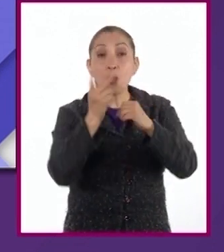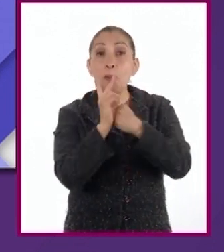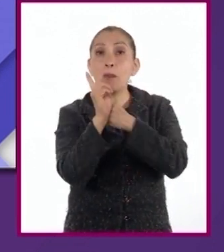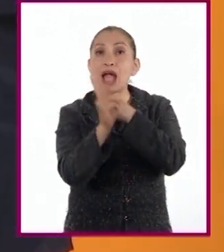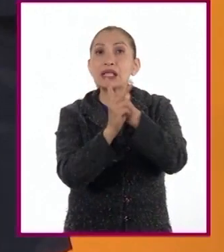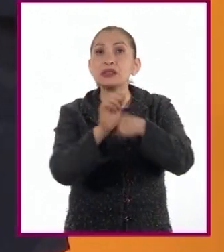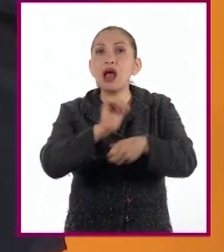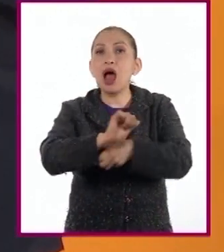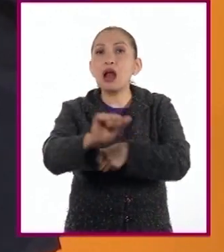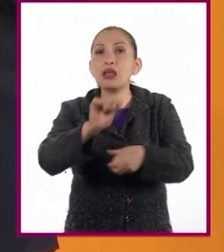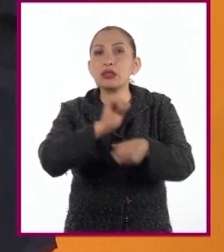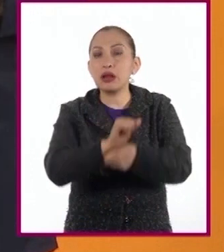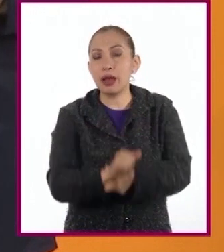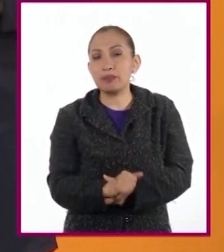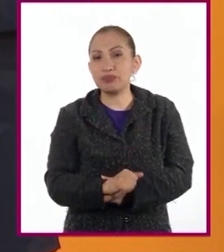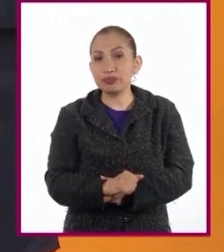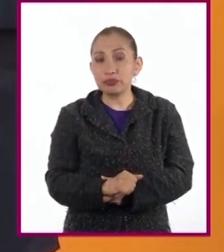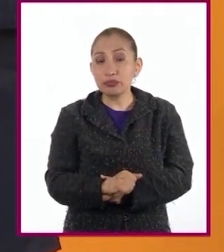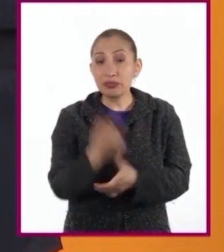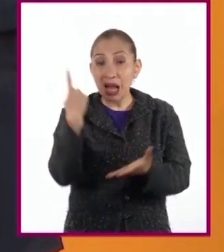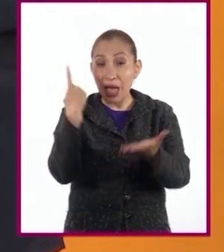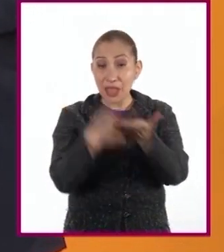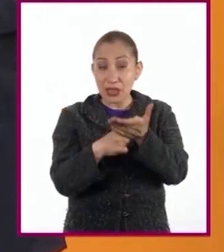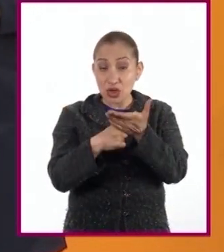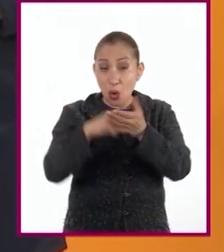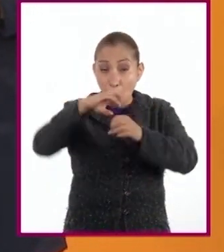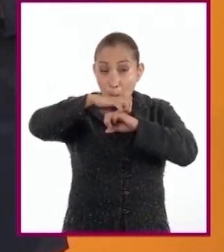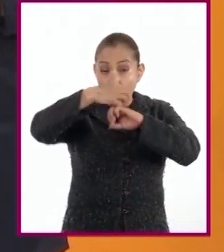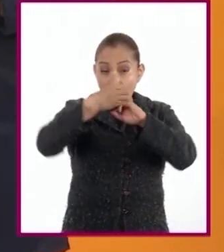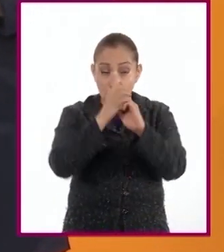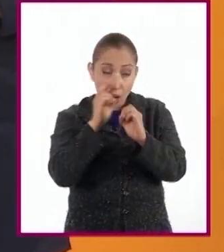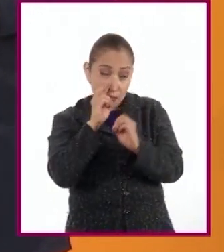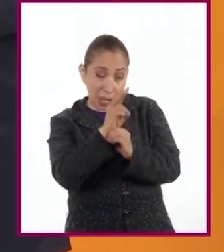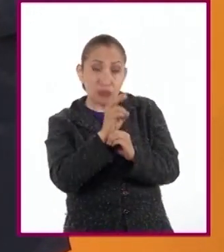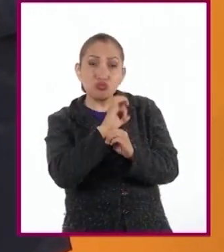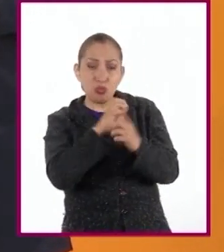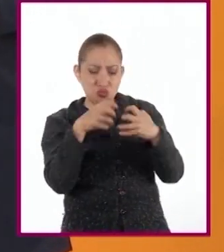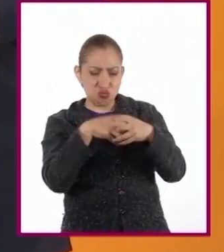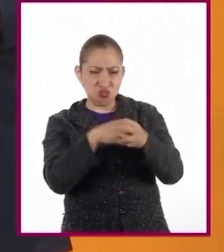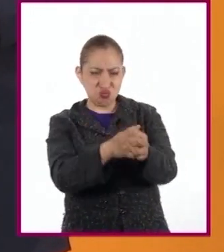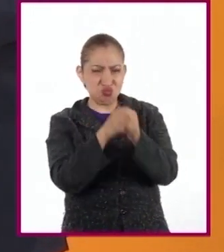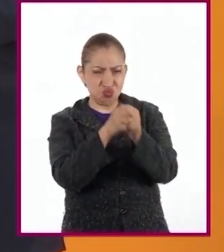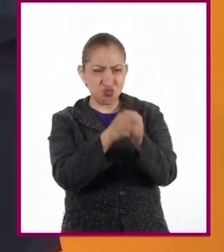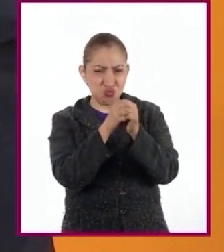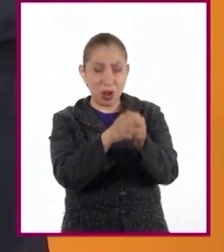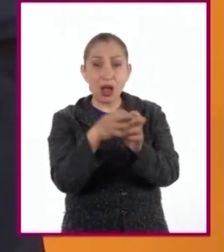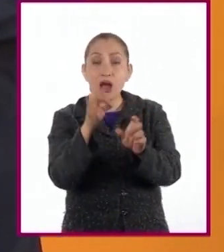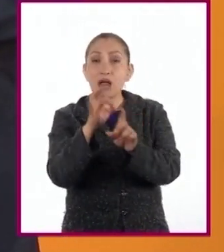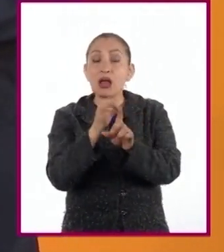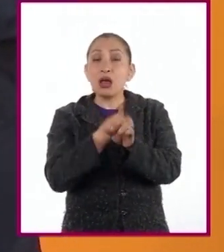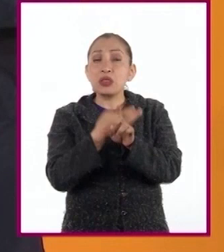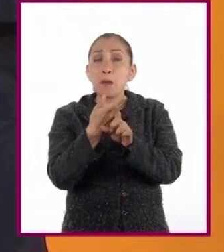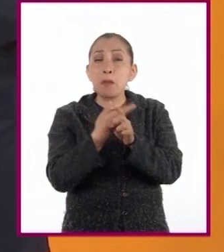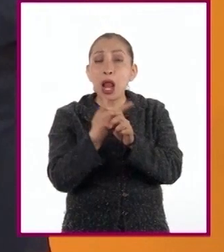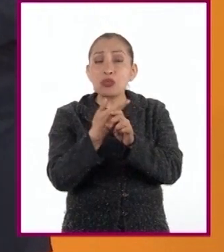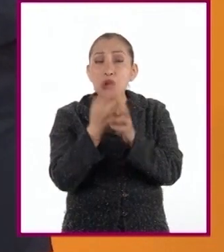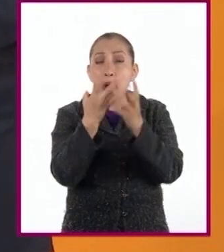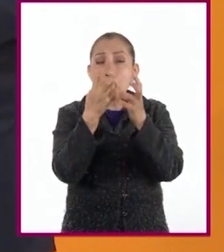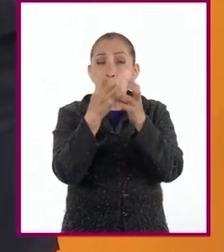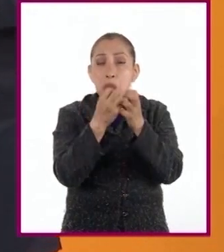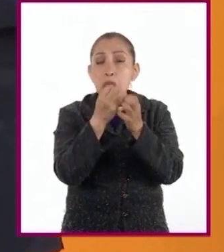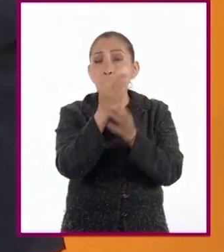como Argentina. Los compuestos moleculares tienen gran estabilidad, tienen bajas temperaturas de fusión y